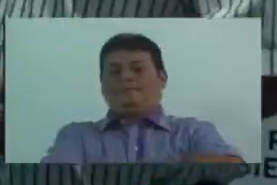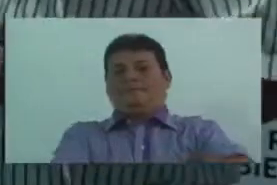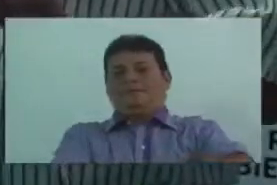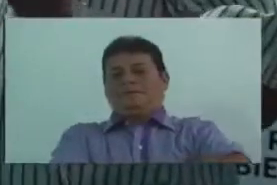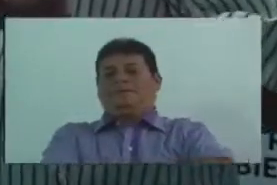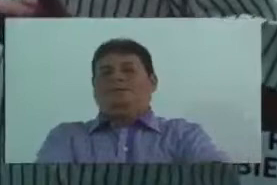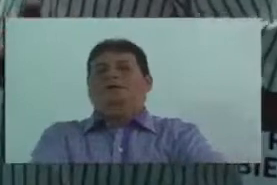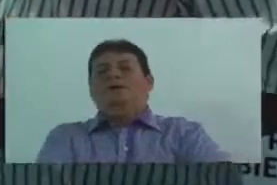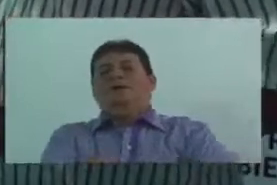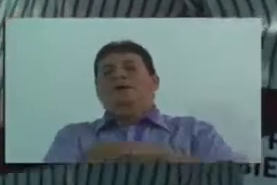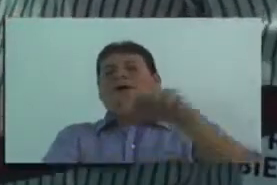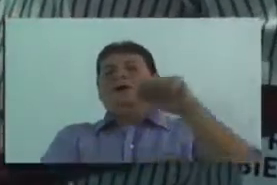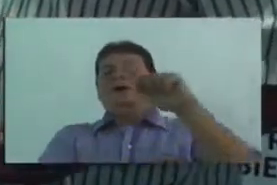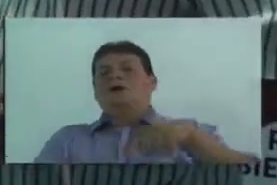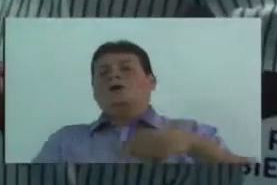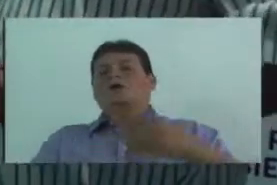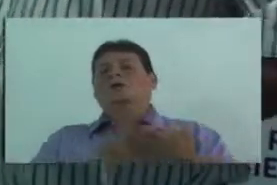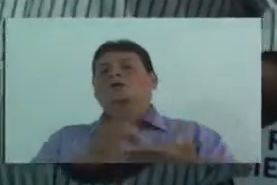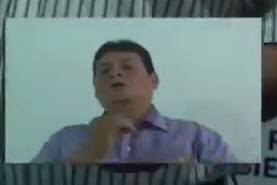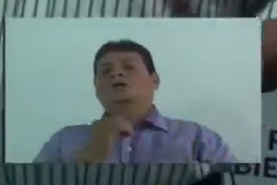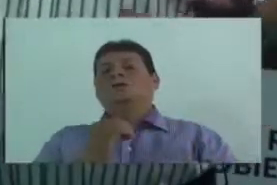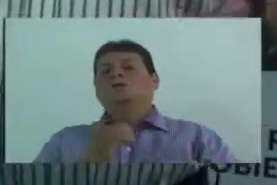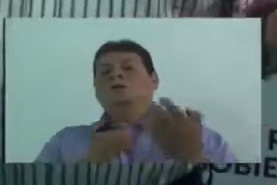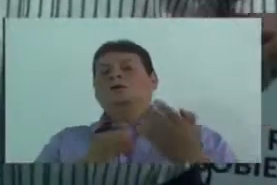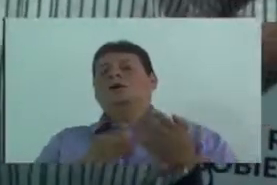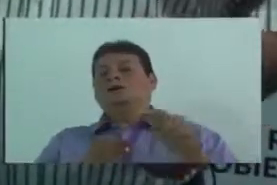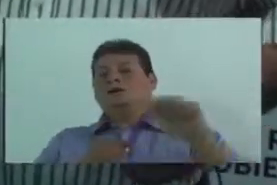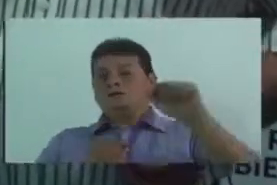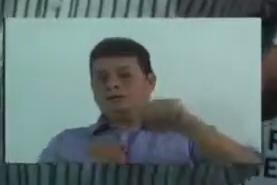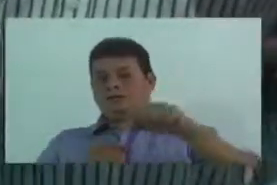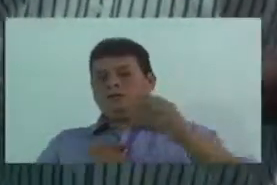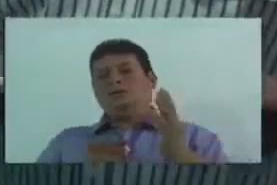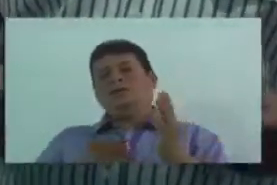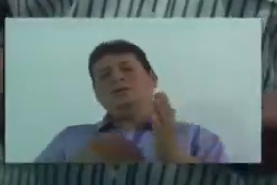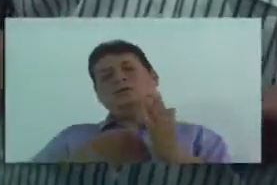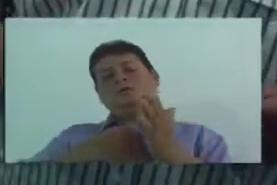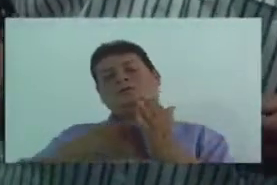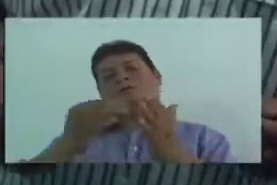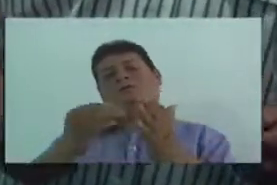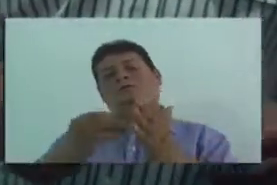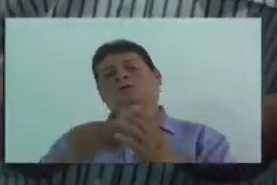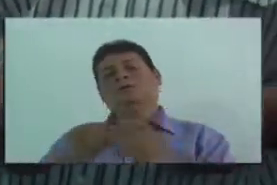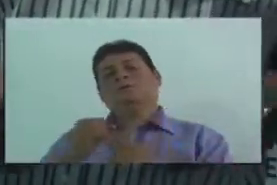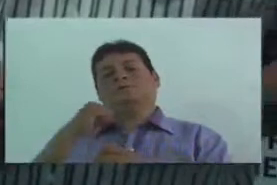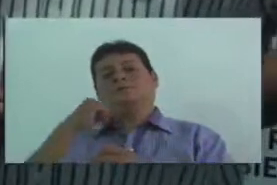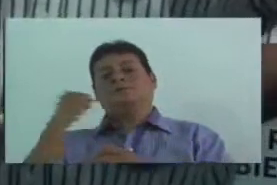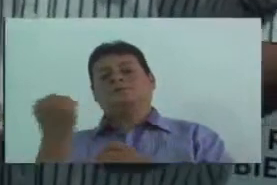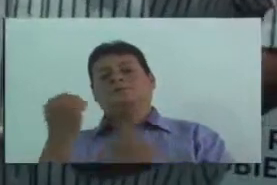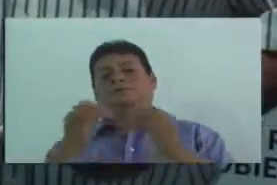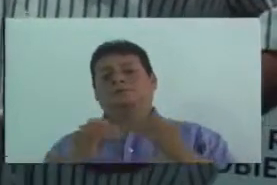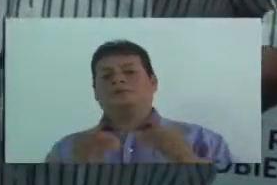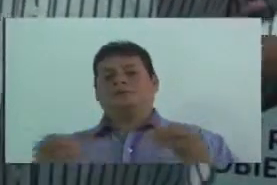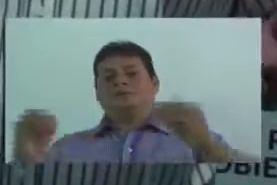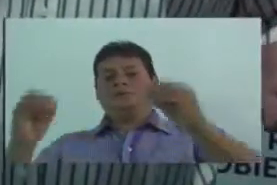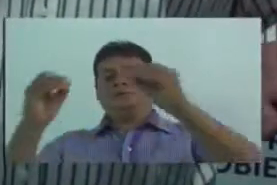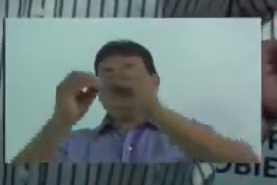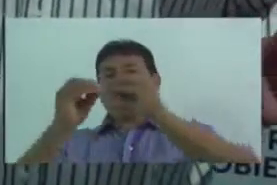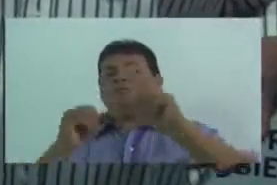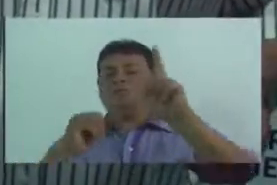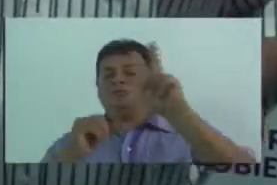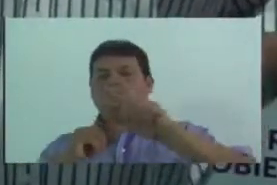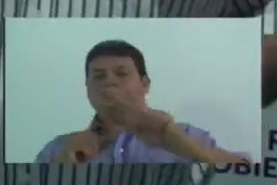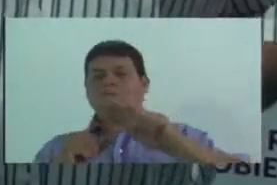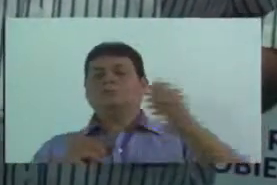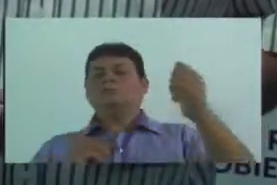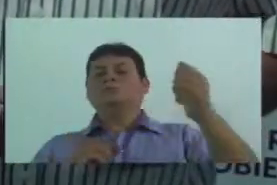Muy bien, vamos a clasificar los ángulos. ¿Cómo se clasifica o qué se tiene en cuenta para clasificar un ángulo? Para clasificar